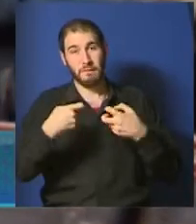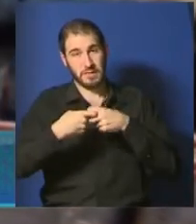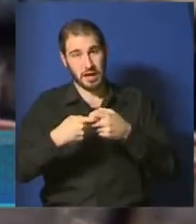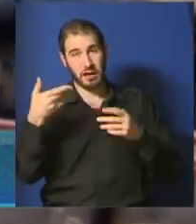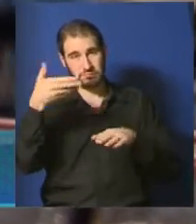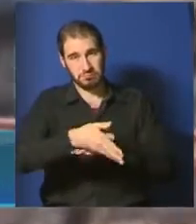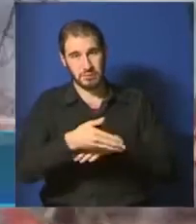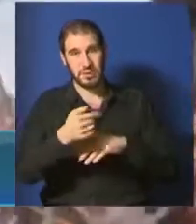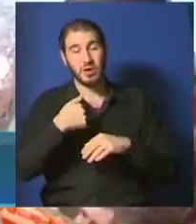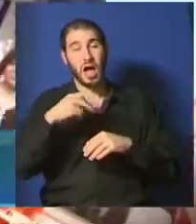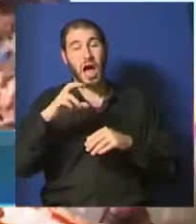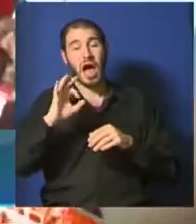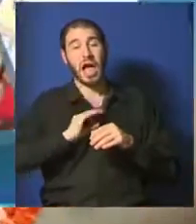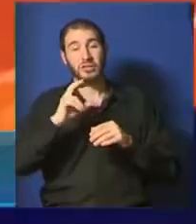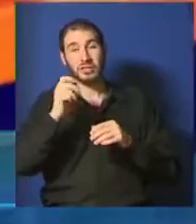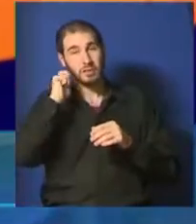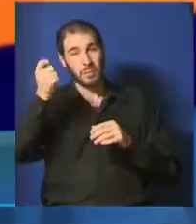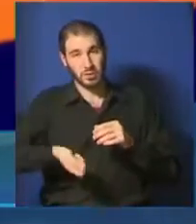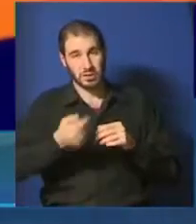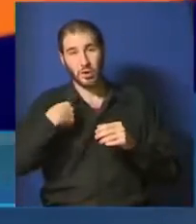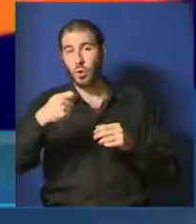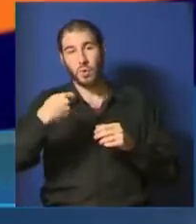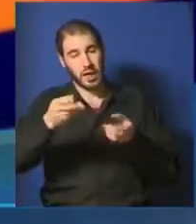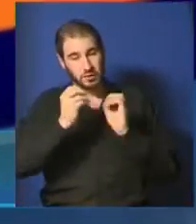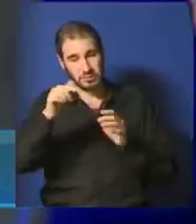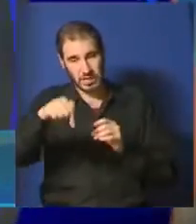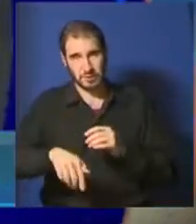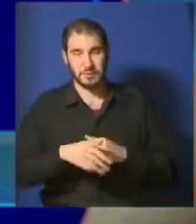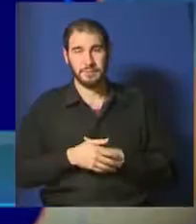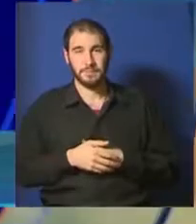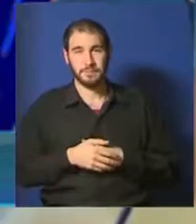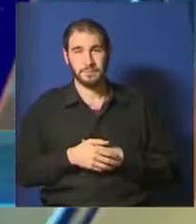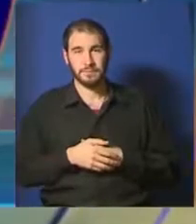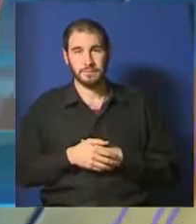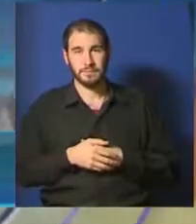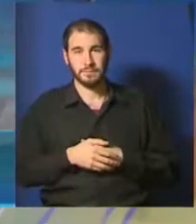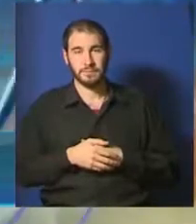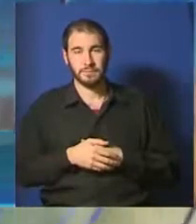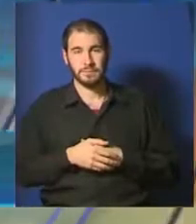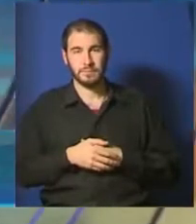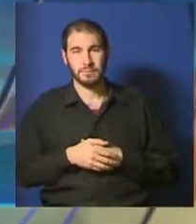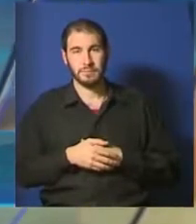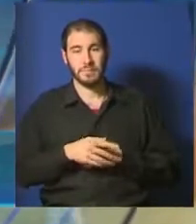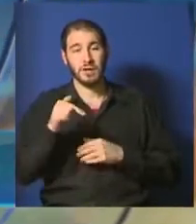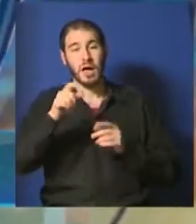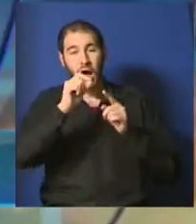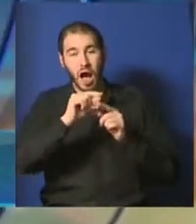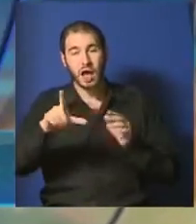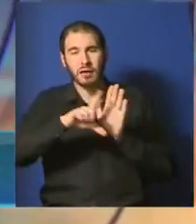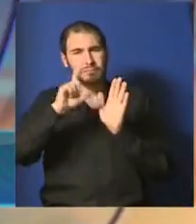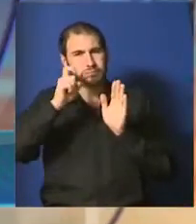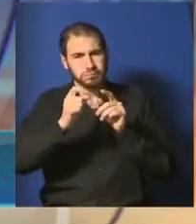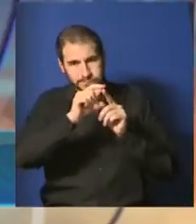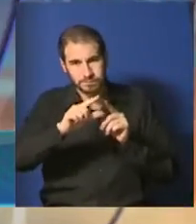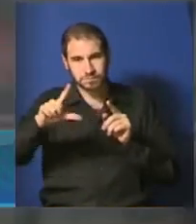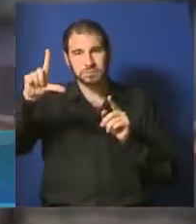Crimen, tengo 30 años de Poder Judicial, me acabo de jubilar, y realmente el incremento de la delincuencia ha